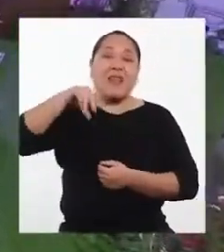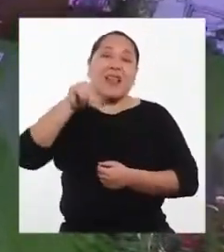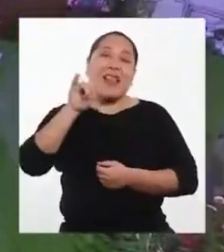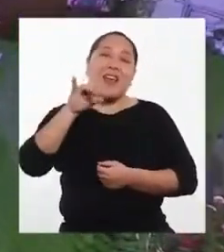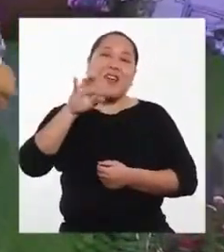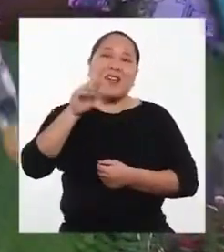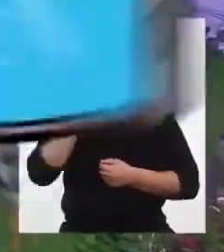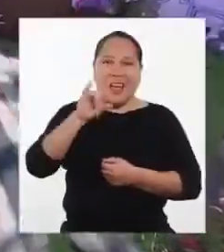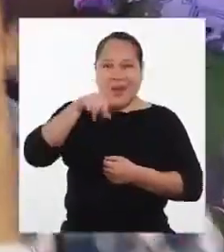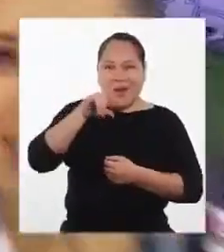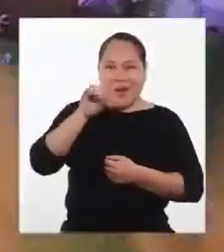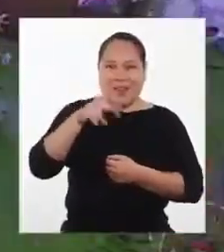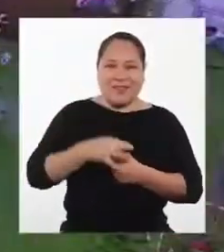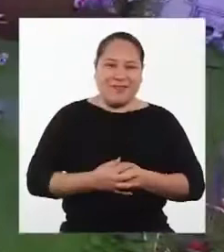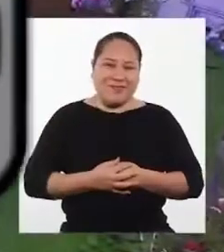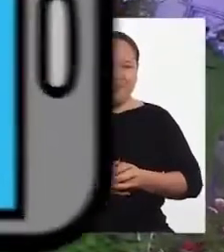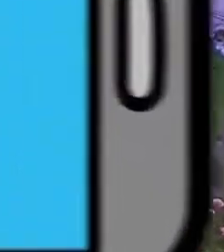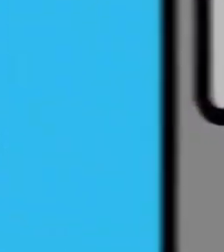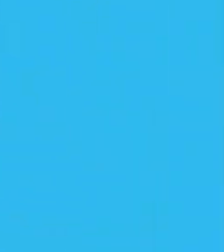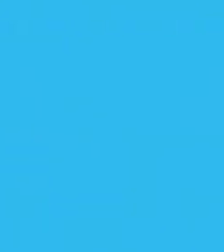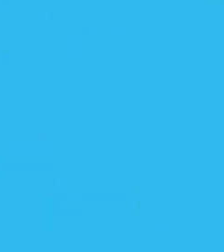Laura y Juan.